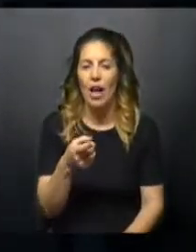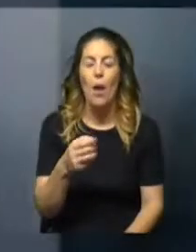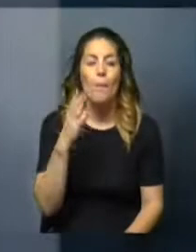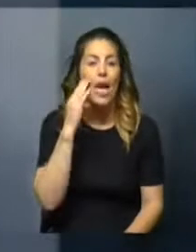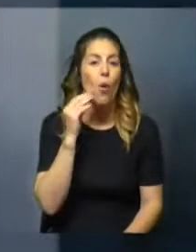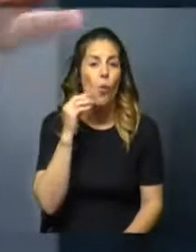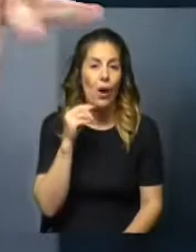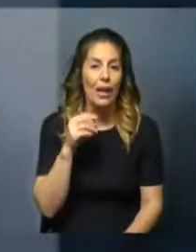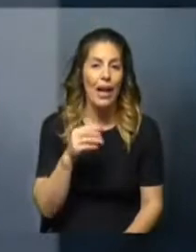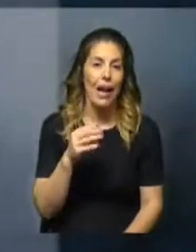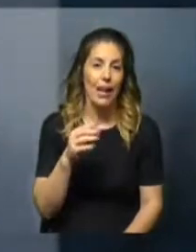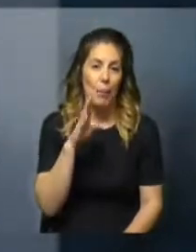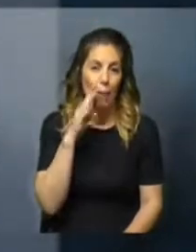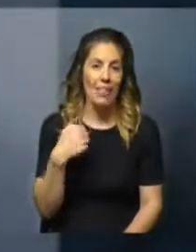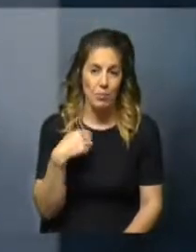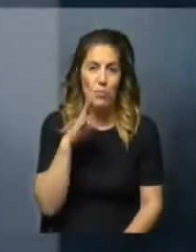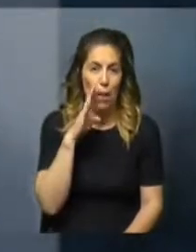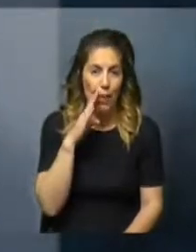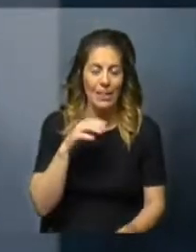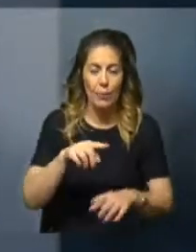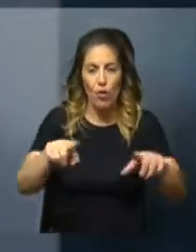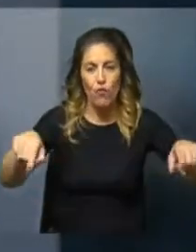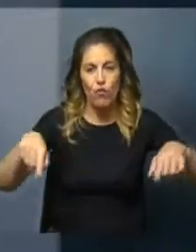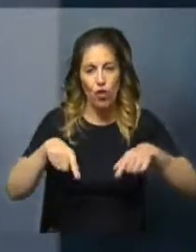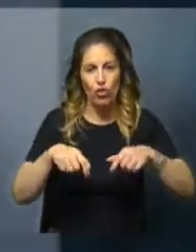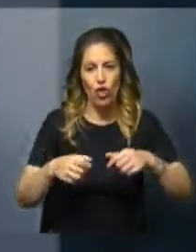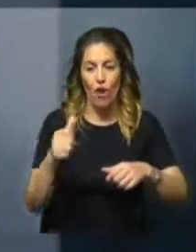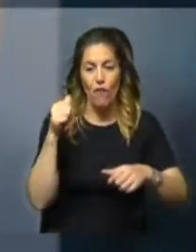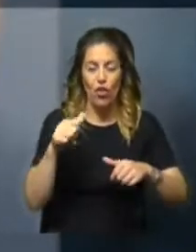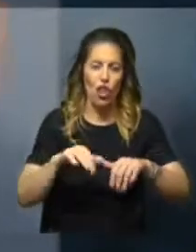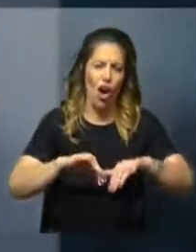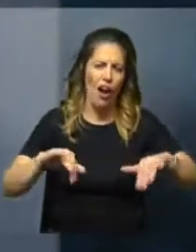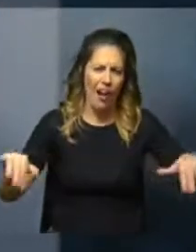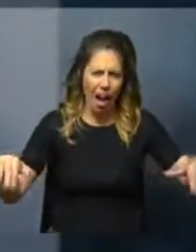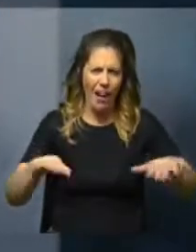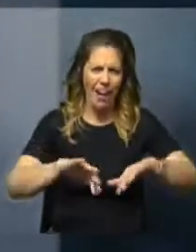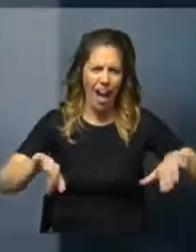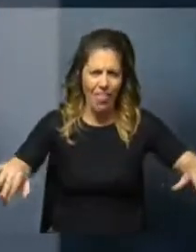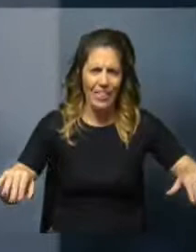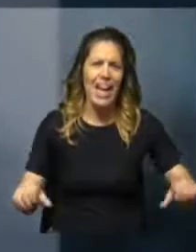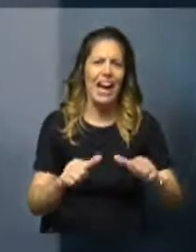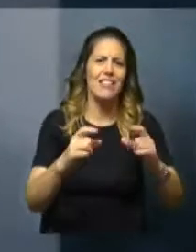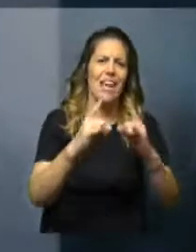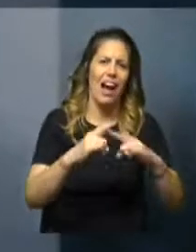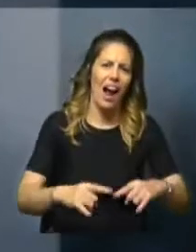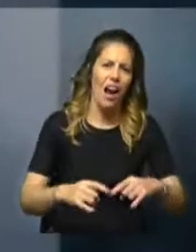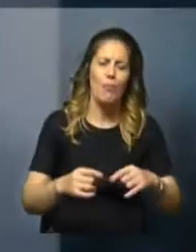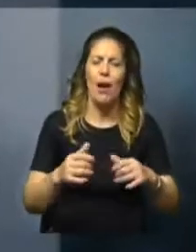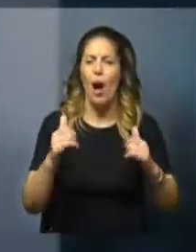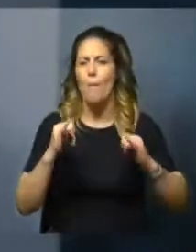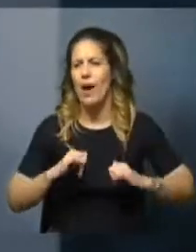parte materna tenía un fondo enorme y tal me hacía carpitas paseaba juntaba cosas